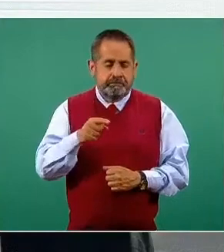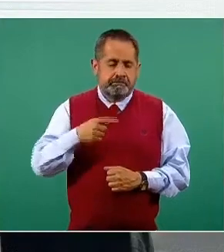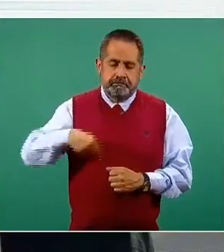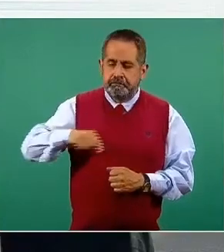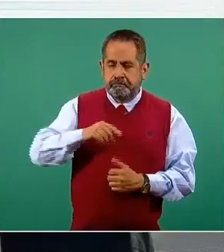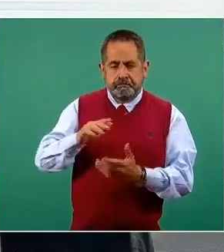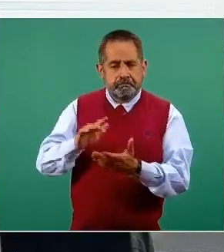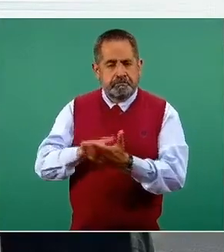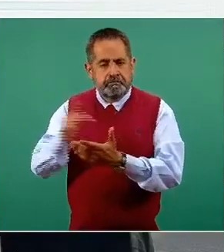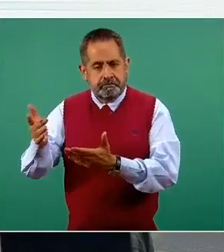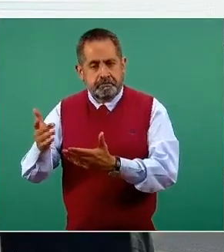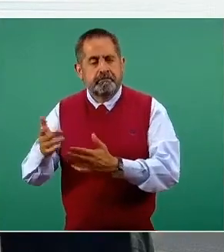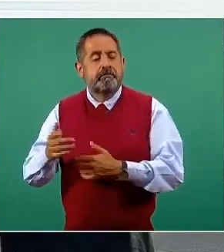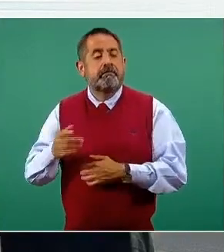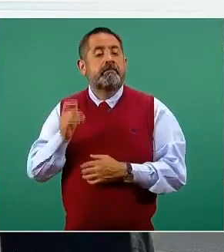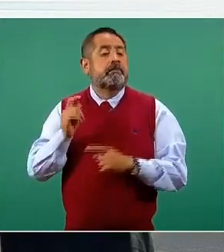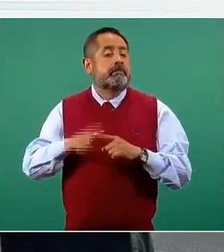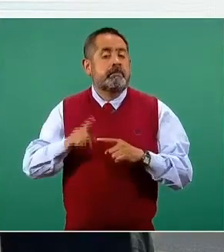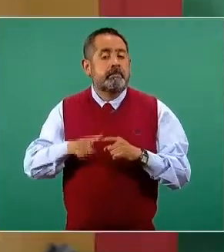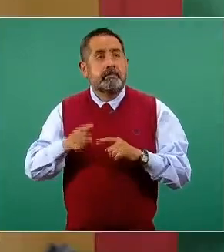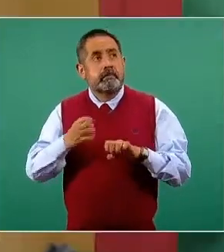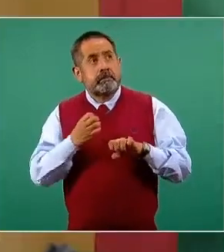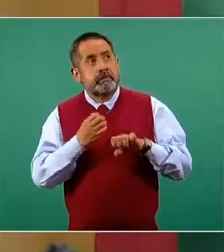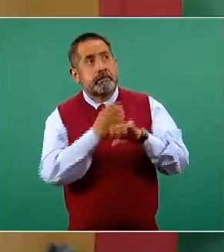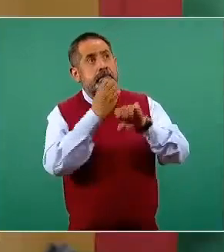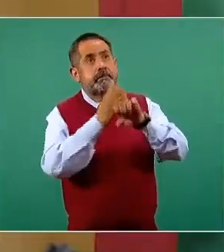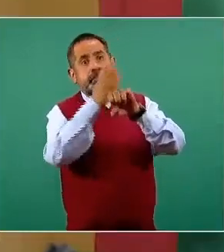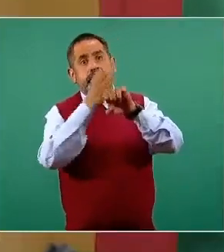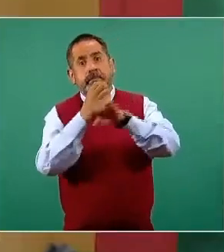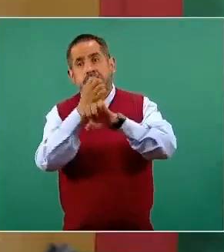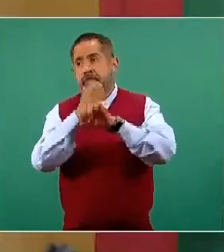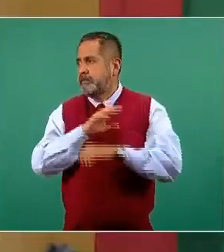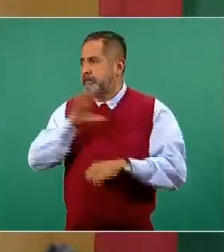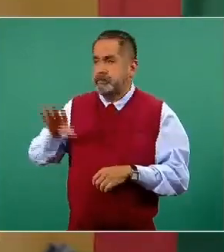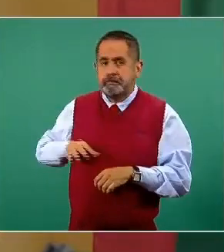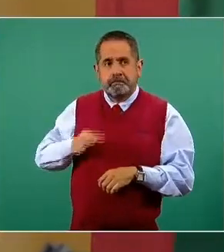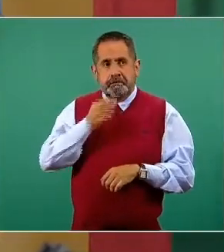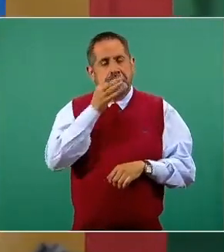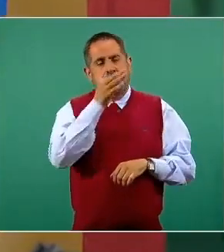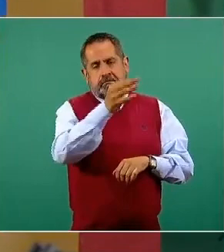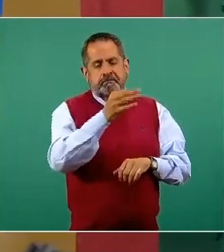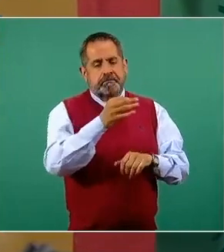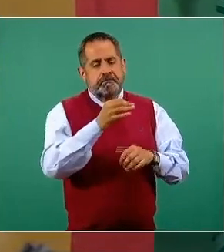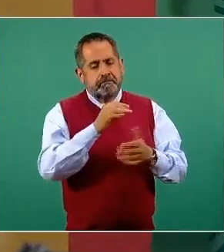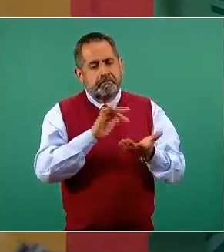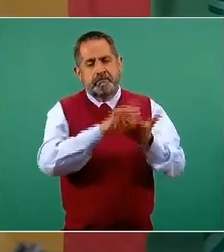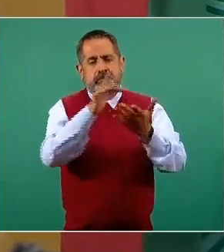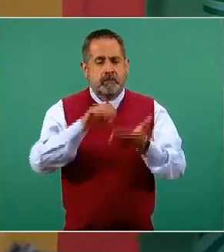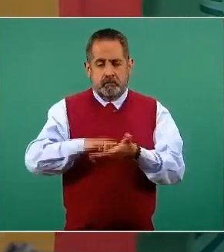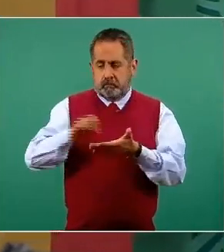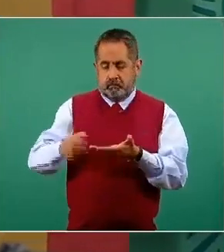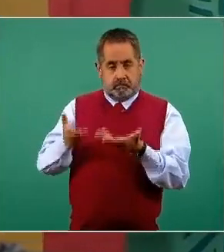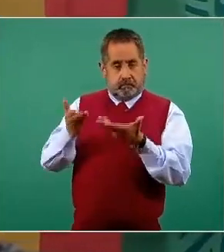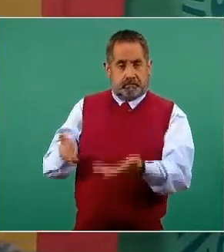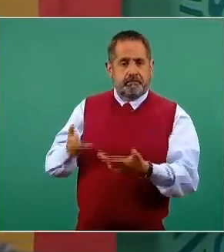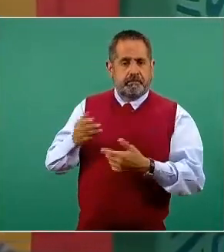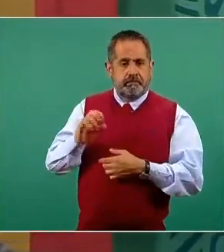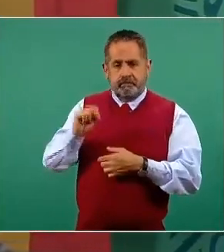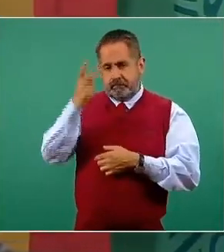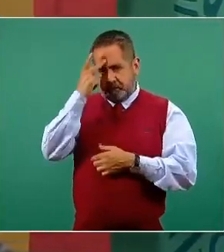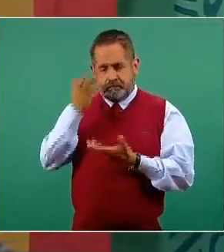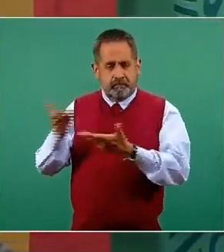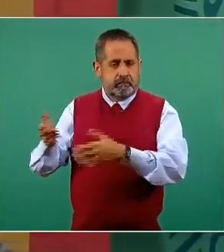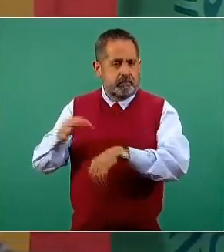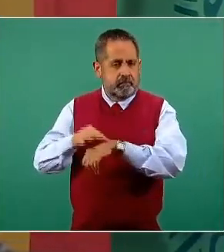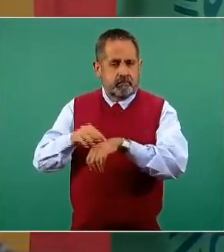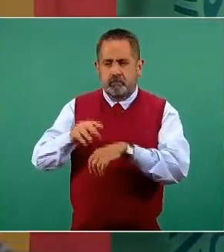el equipo del Gobierno federal, a las entidades federativas, precisamente hoy representadas aquí en el caso de San Luis Potosí por el doctor Lutzo. En